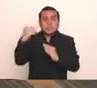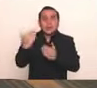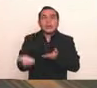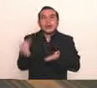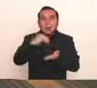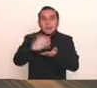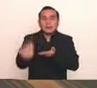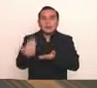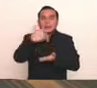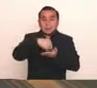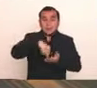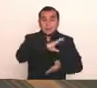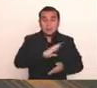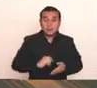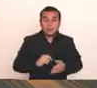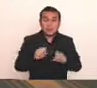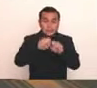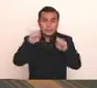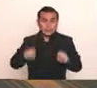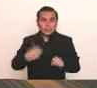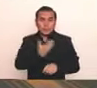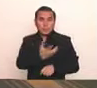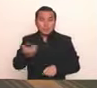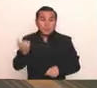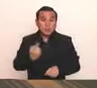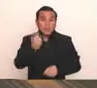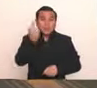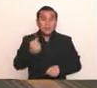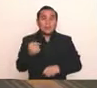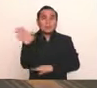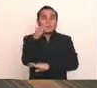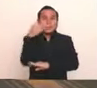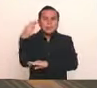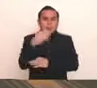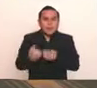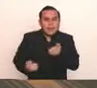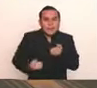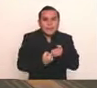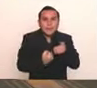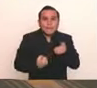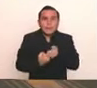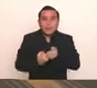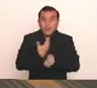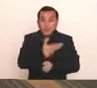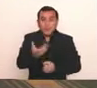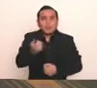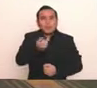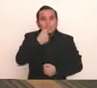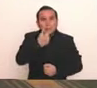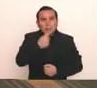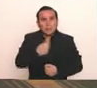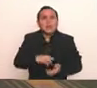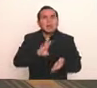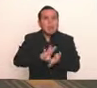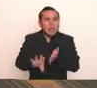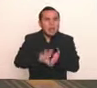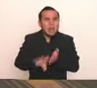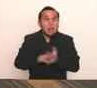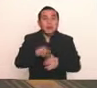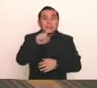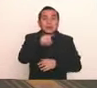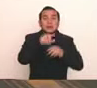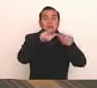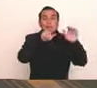hemos dejado solos el sistema consular diplomático el salvador ha estado apoyándolos desde el alojamiento a esta medicina se ha invertido hasta el momento